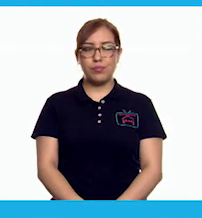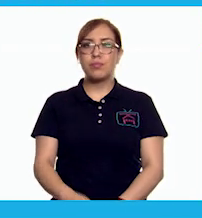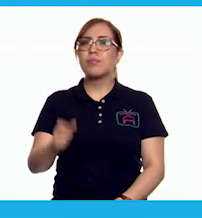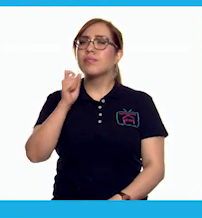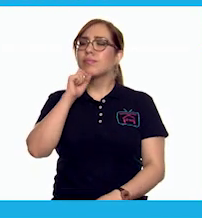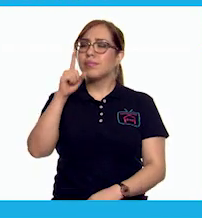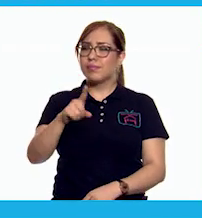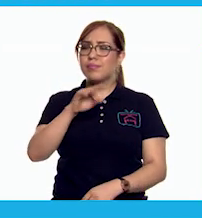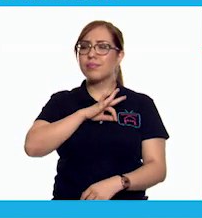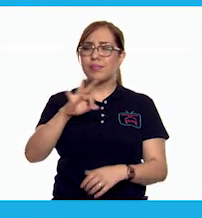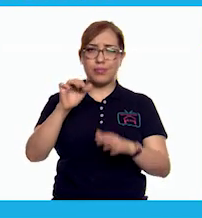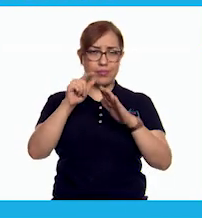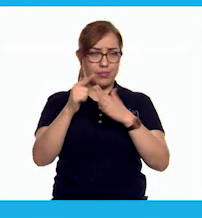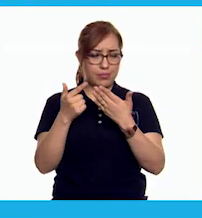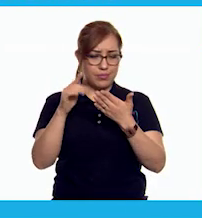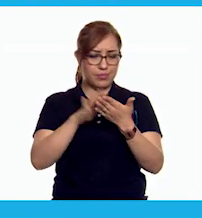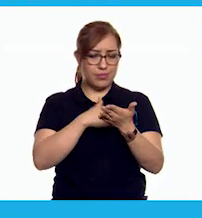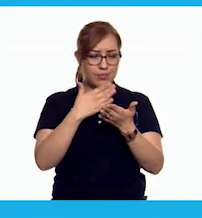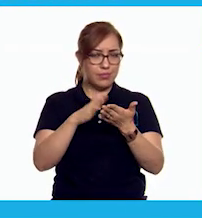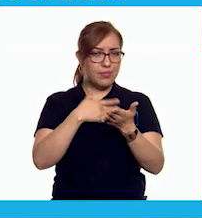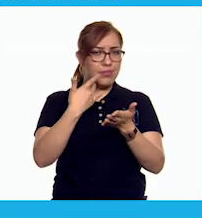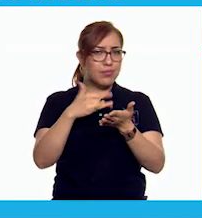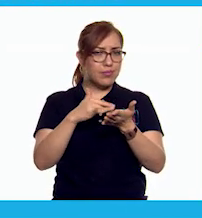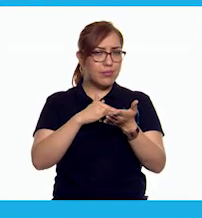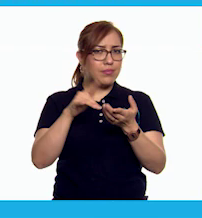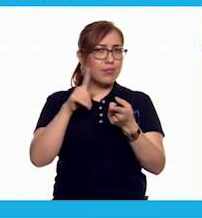También puedes encontrar los libros de texto en la página